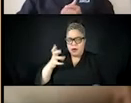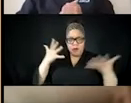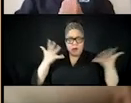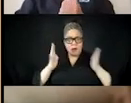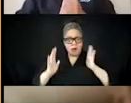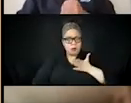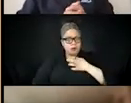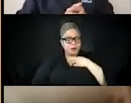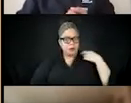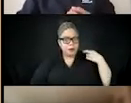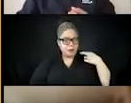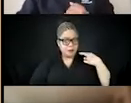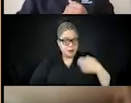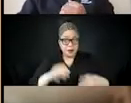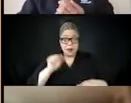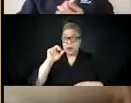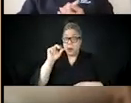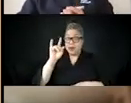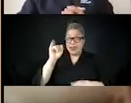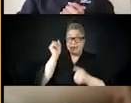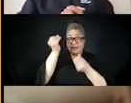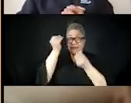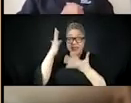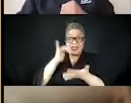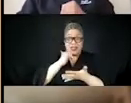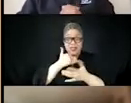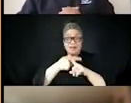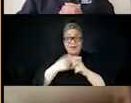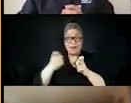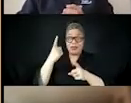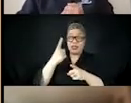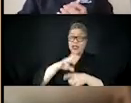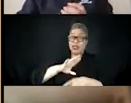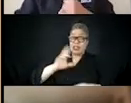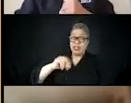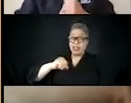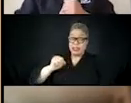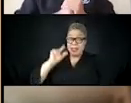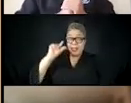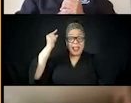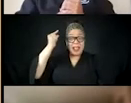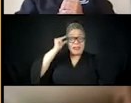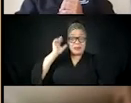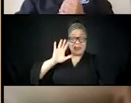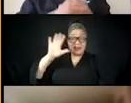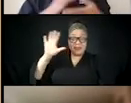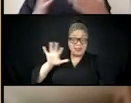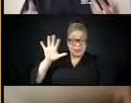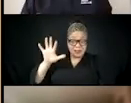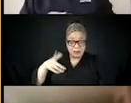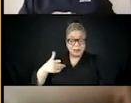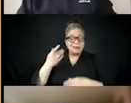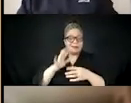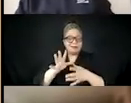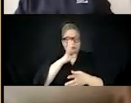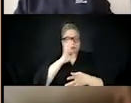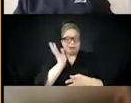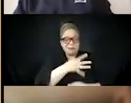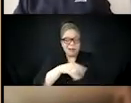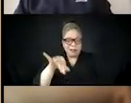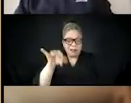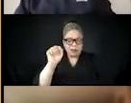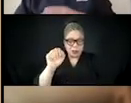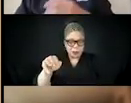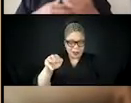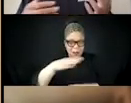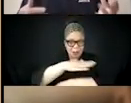desinformación de los actores de derecha en el gobierno apoyada por la negligencia de las plataformas de los